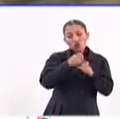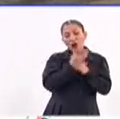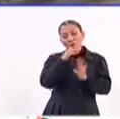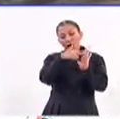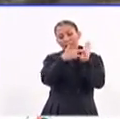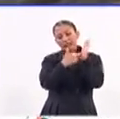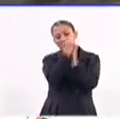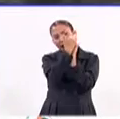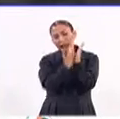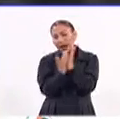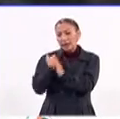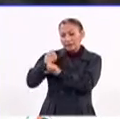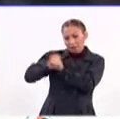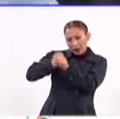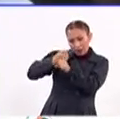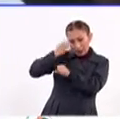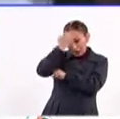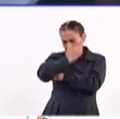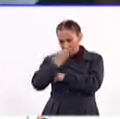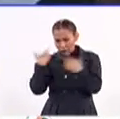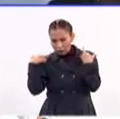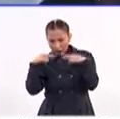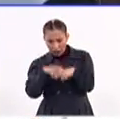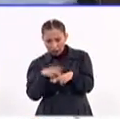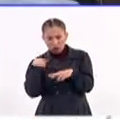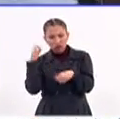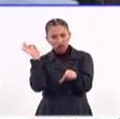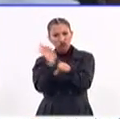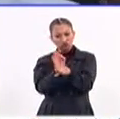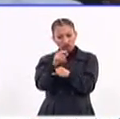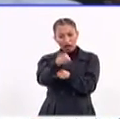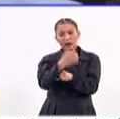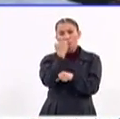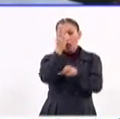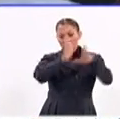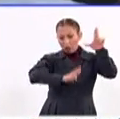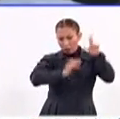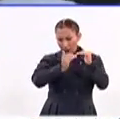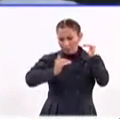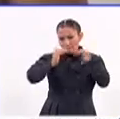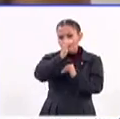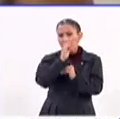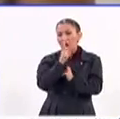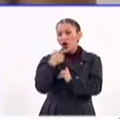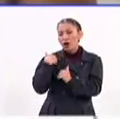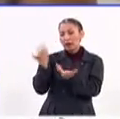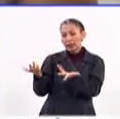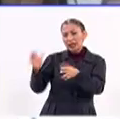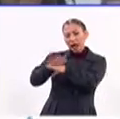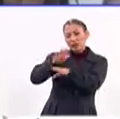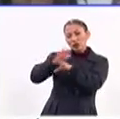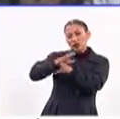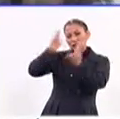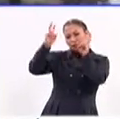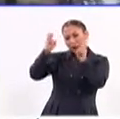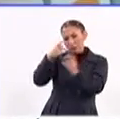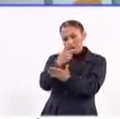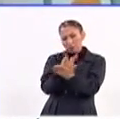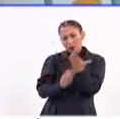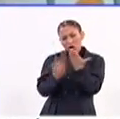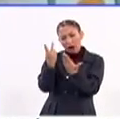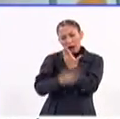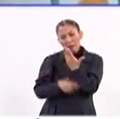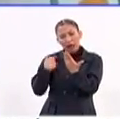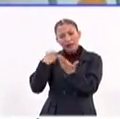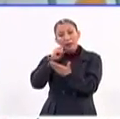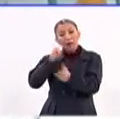marco normativo, la práctica y evaluación docente, el fortalecimiento de las escuelas normales, contenidos y cambios curriculares, lo relacionado